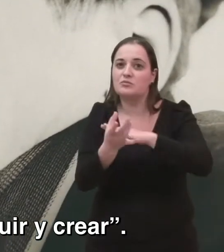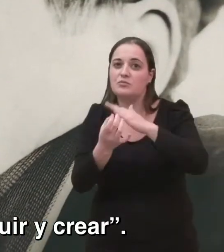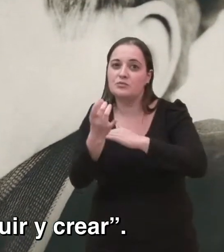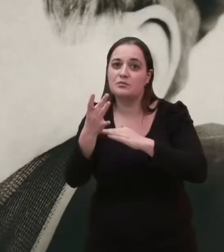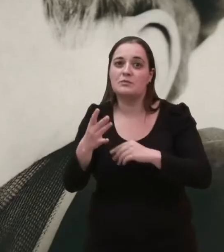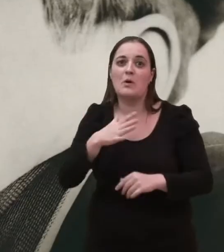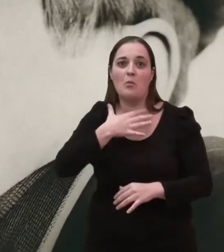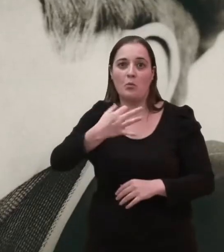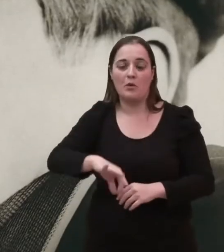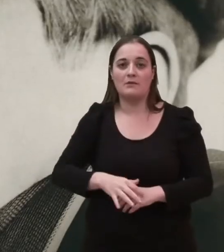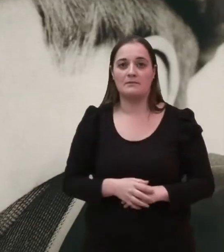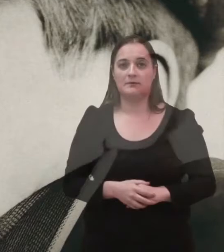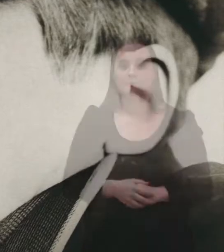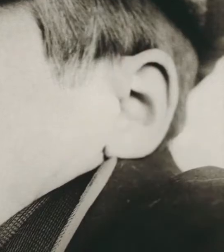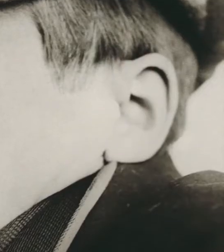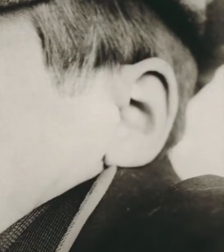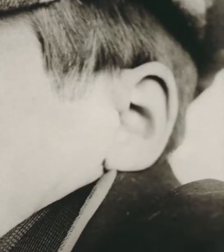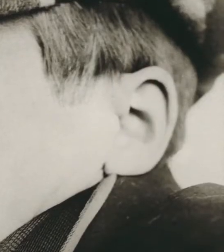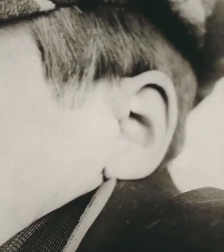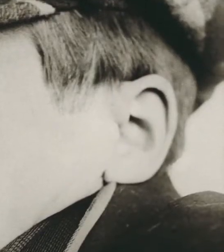y crear.